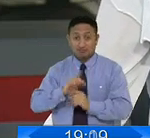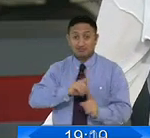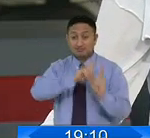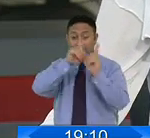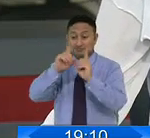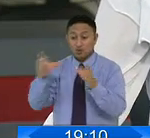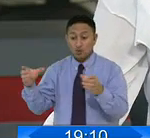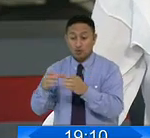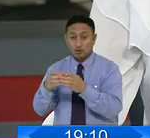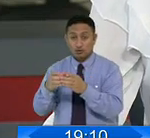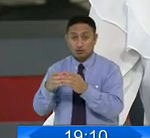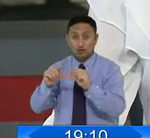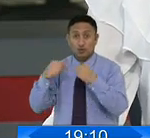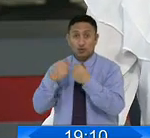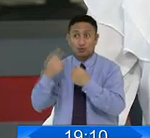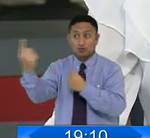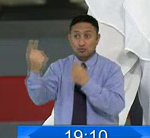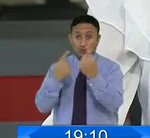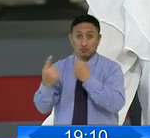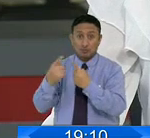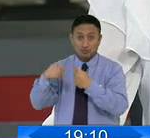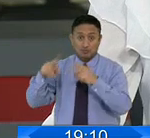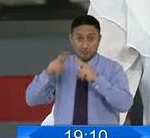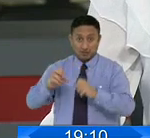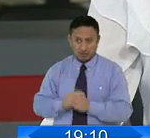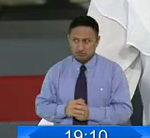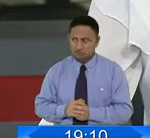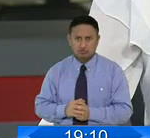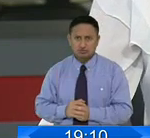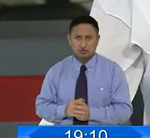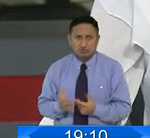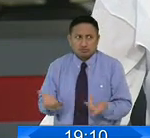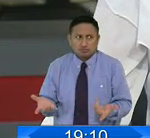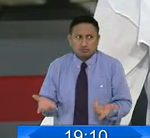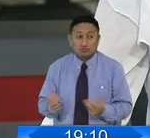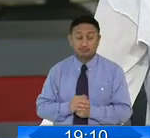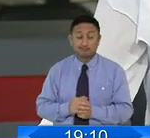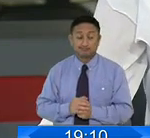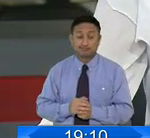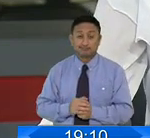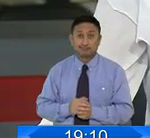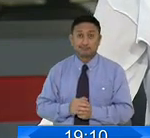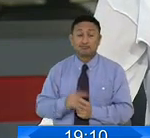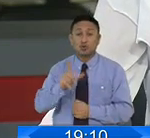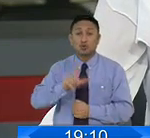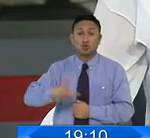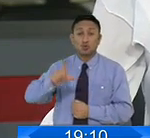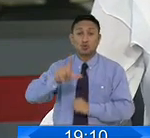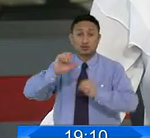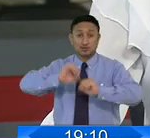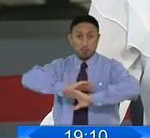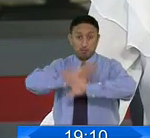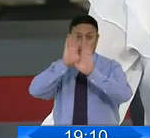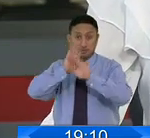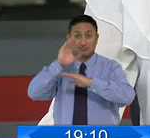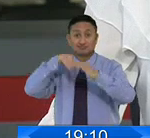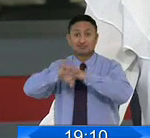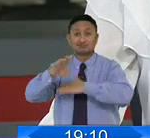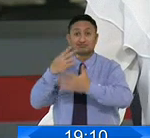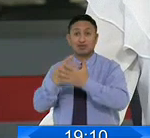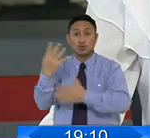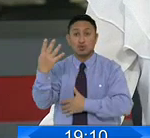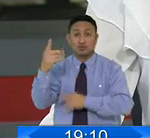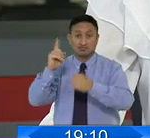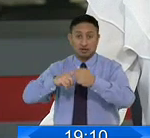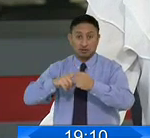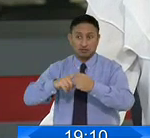comisión multipartidista que investiga su caso. Se tiene previsto recibirlo la mañana del lunes desde la cárcel 4 de Quito, donde